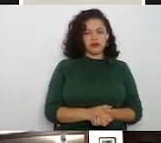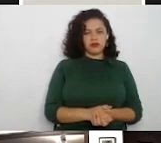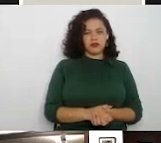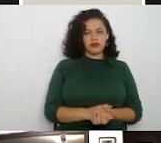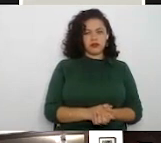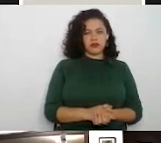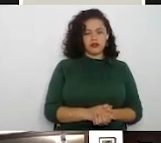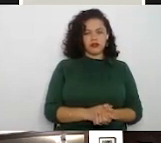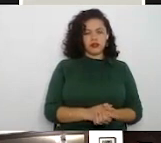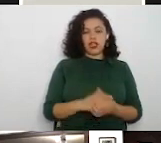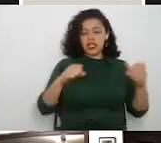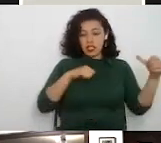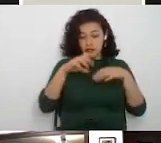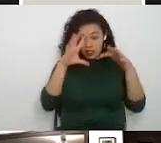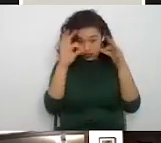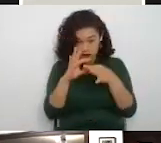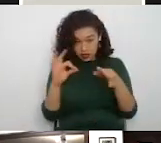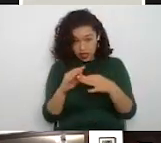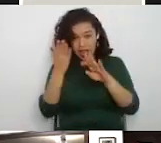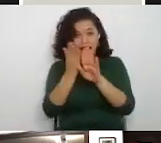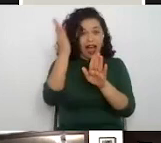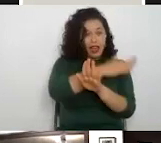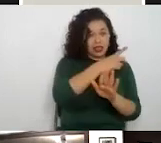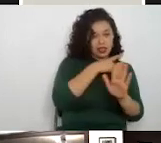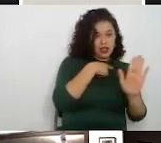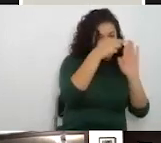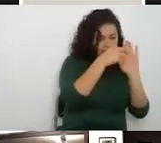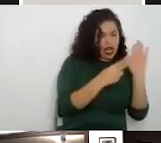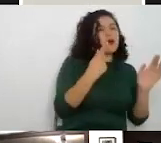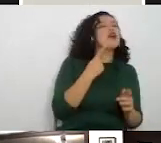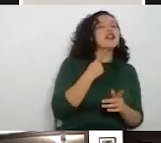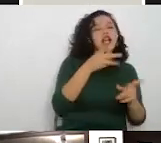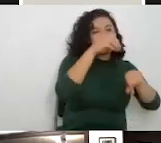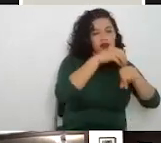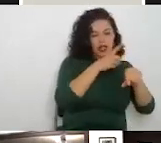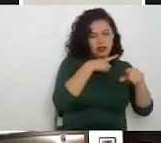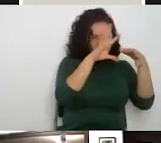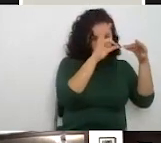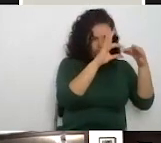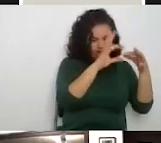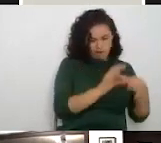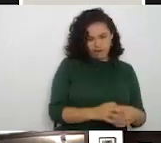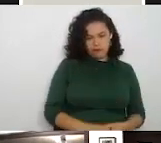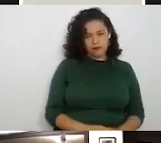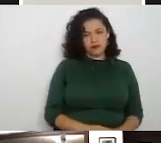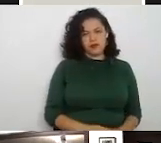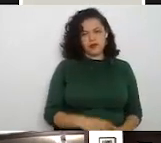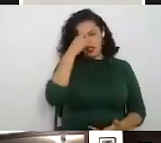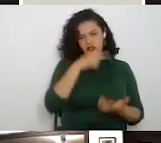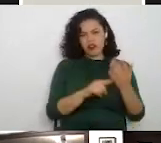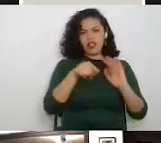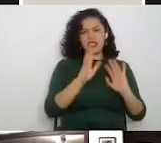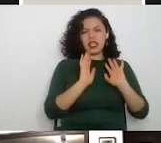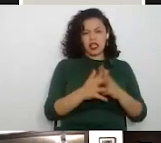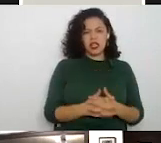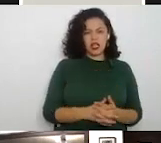de las diferentes actividades. Y bueno, pues creo que ahí nos quedamos, ¿verdad?